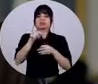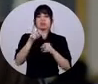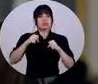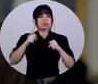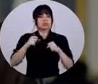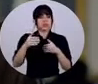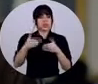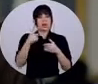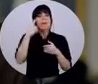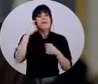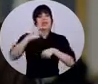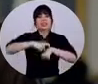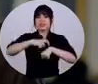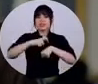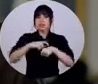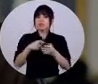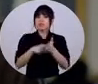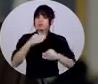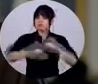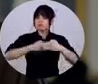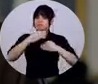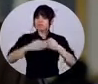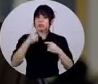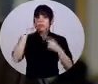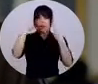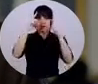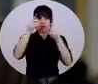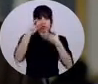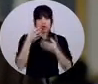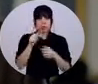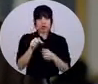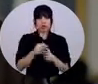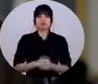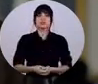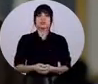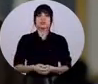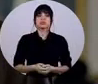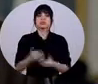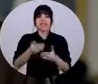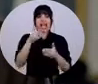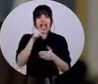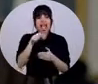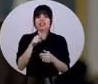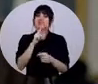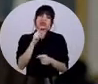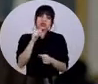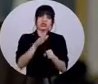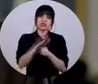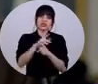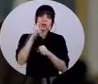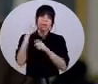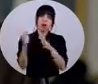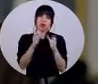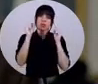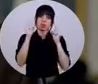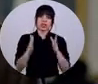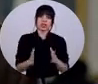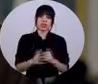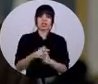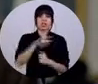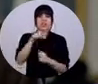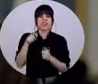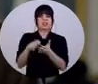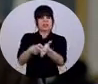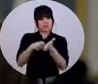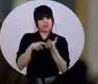millones de colones correspondientes a más de 6.600 movimientos de las planillas de febrero y marzo.